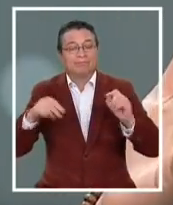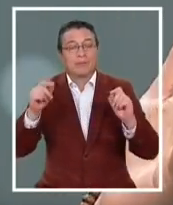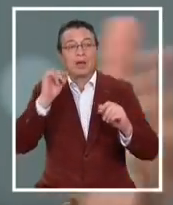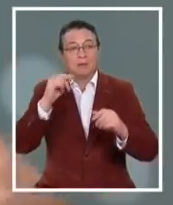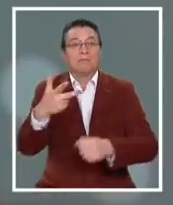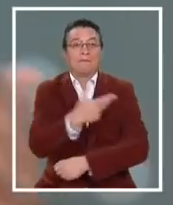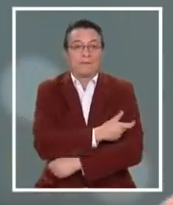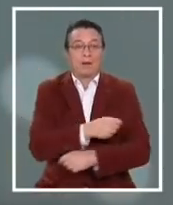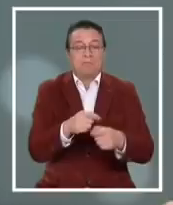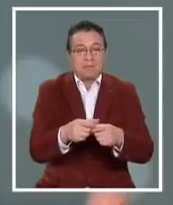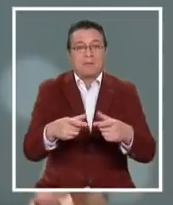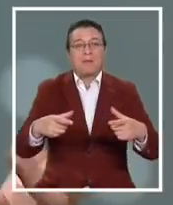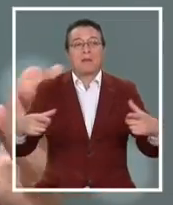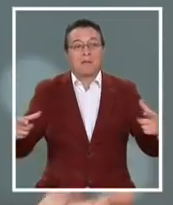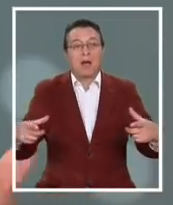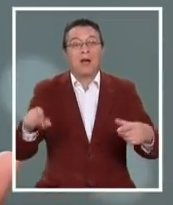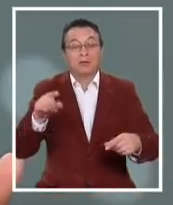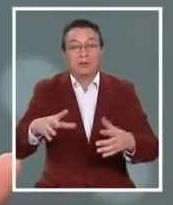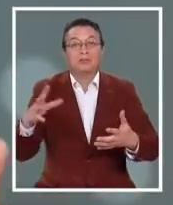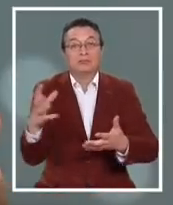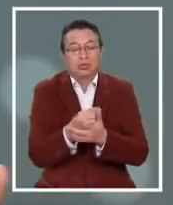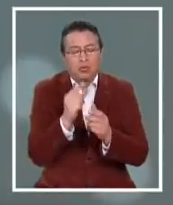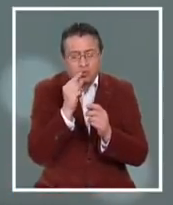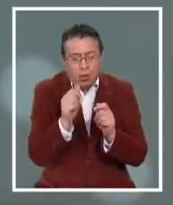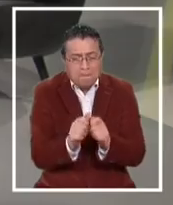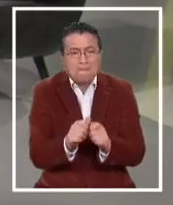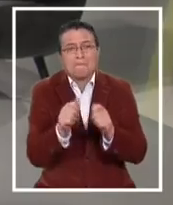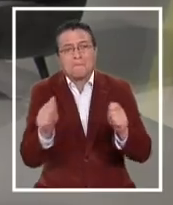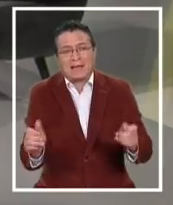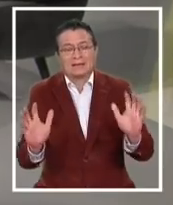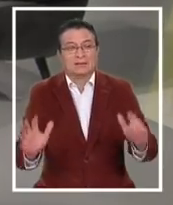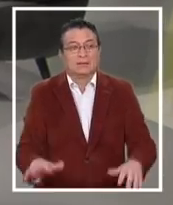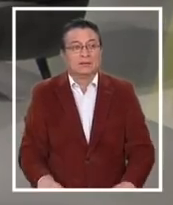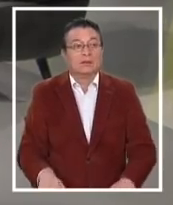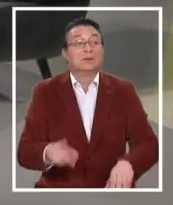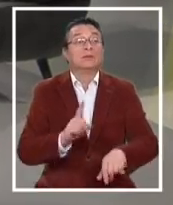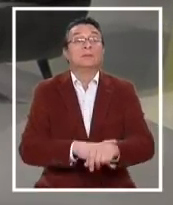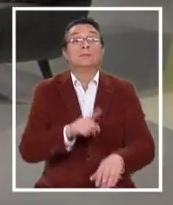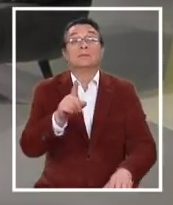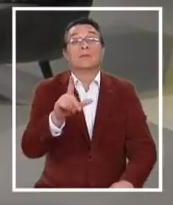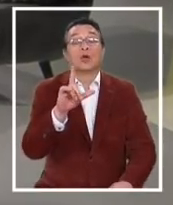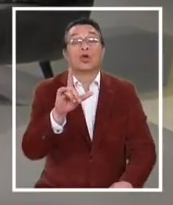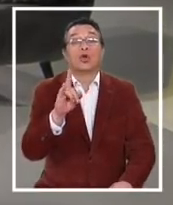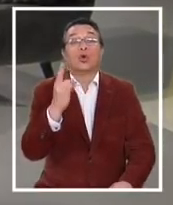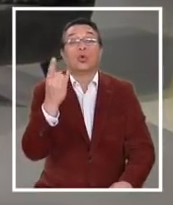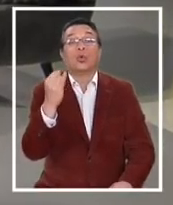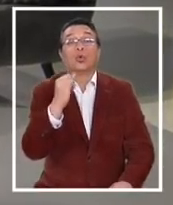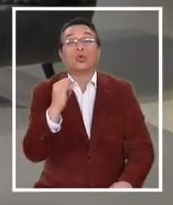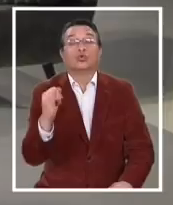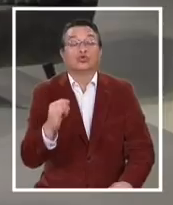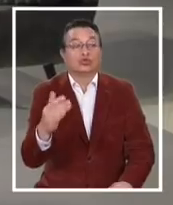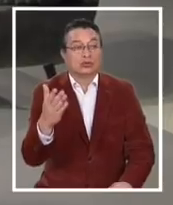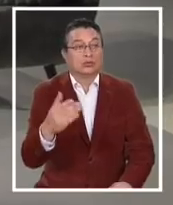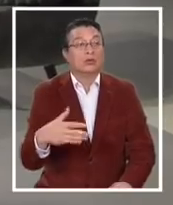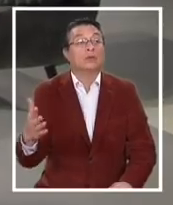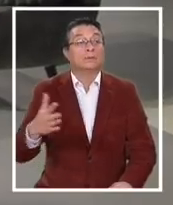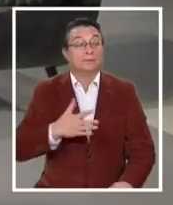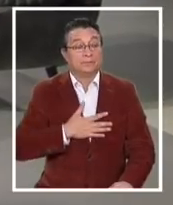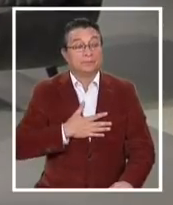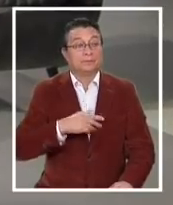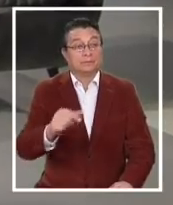tener más vacunación. Entonces creo que un esfuerzo más se puede hacer. Luz Poblete. Yo,